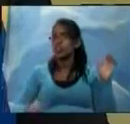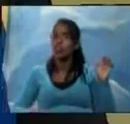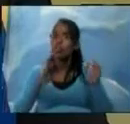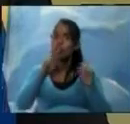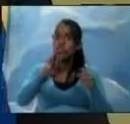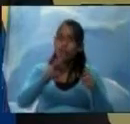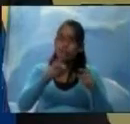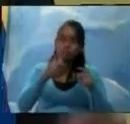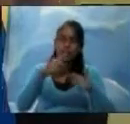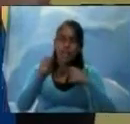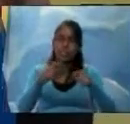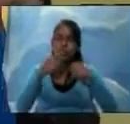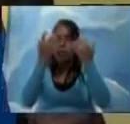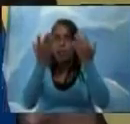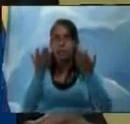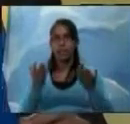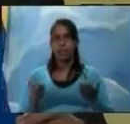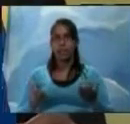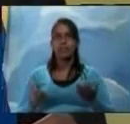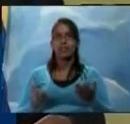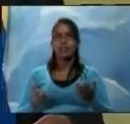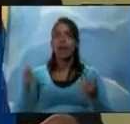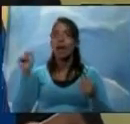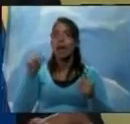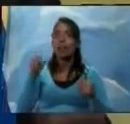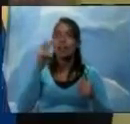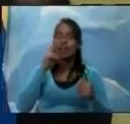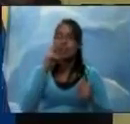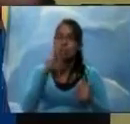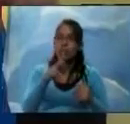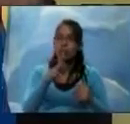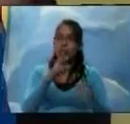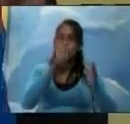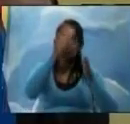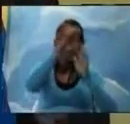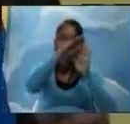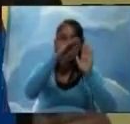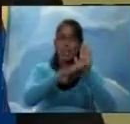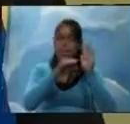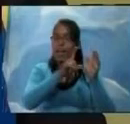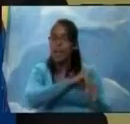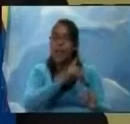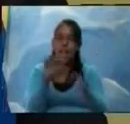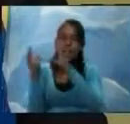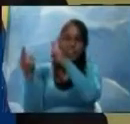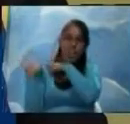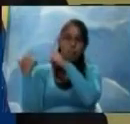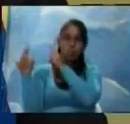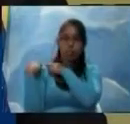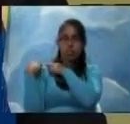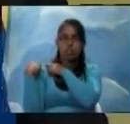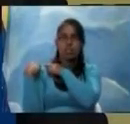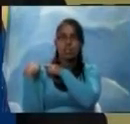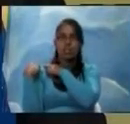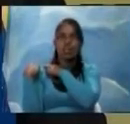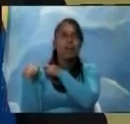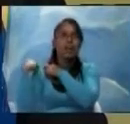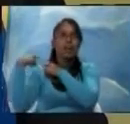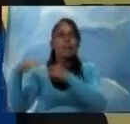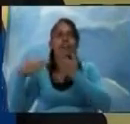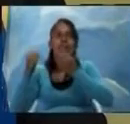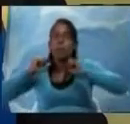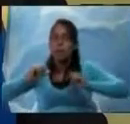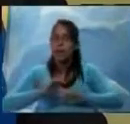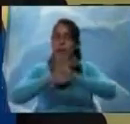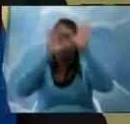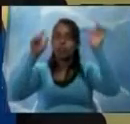2 talentos me entregaste. Acá vemos el perfil de la responsabilidad. Qué maravilloso